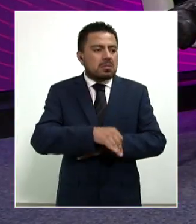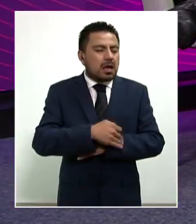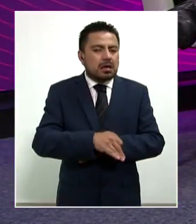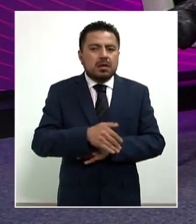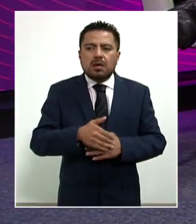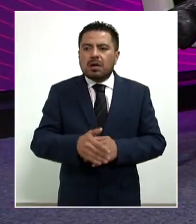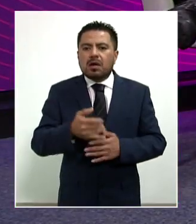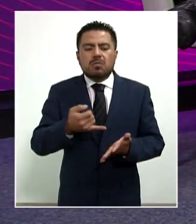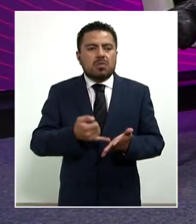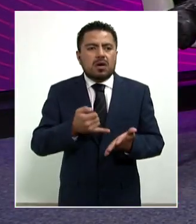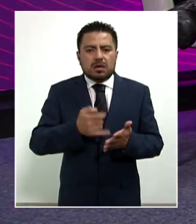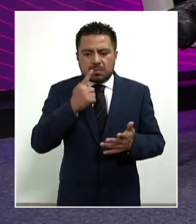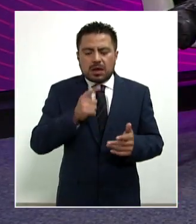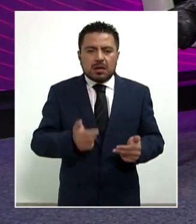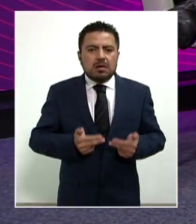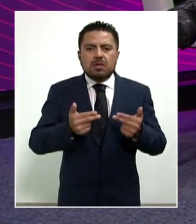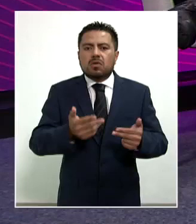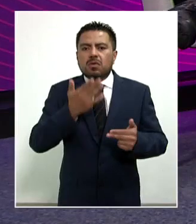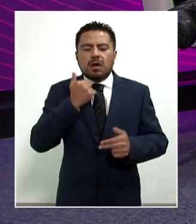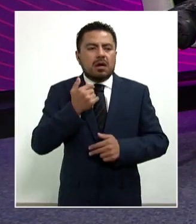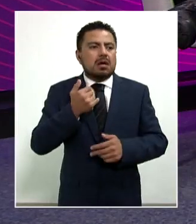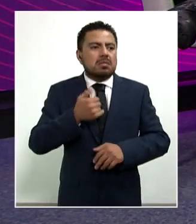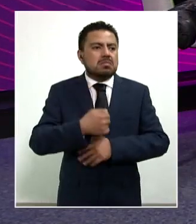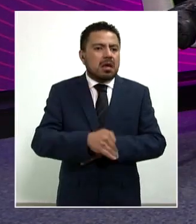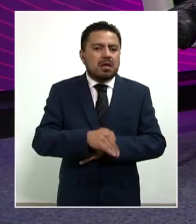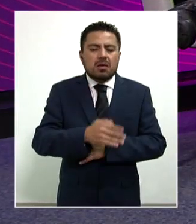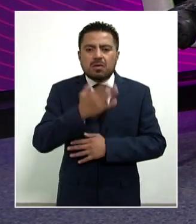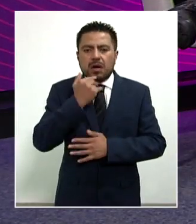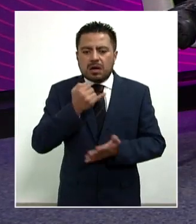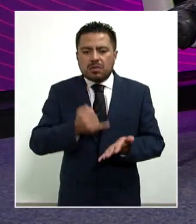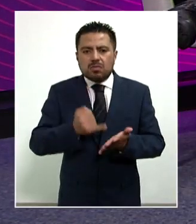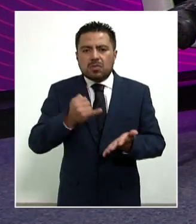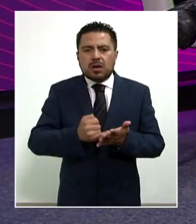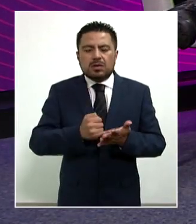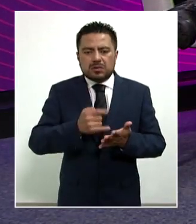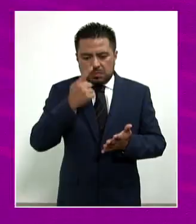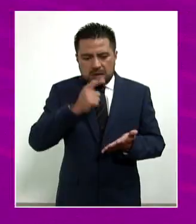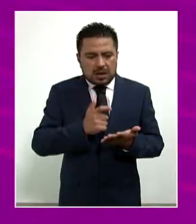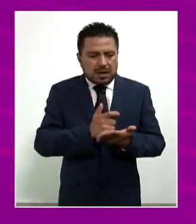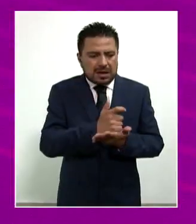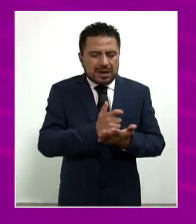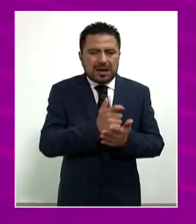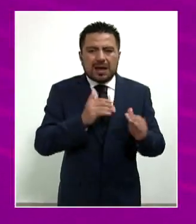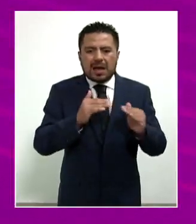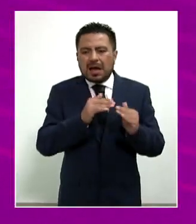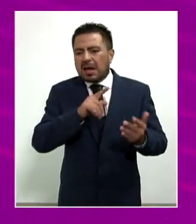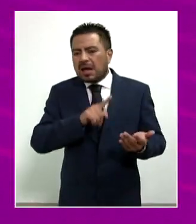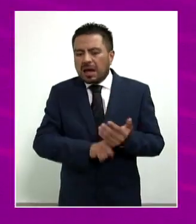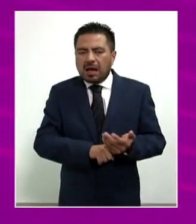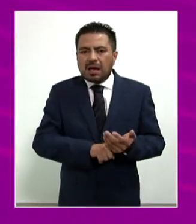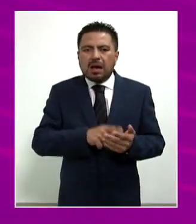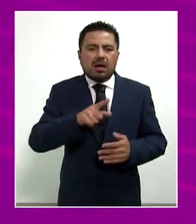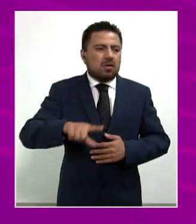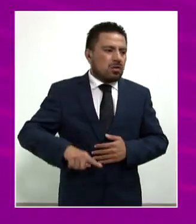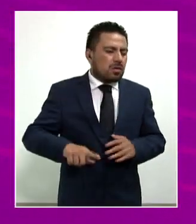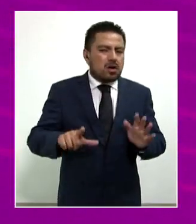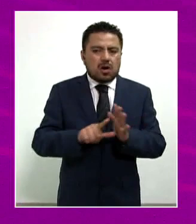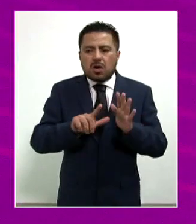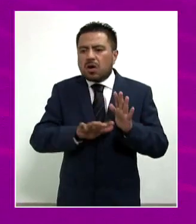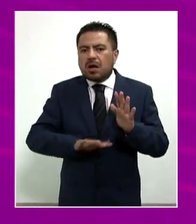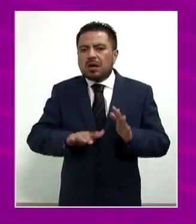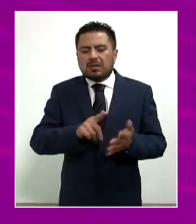haya impuestos a las herencias, mientras no haya un impuesto predial que los gobiernos locales